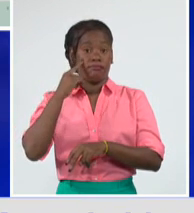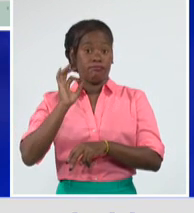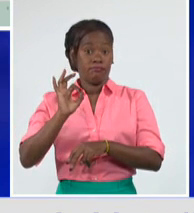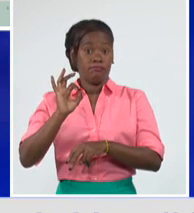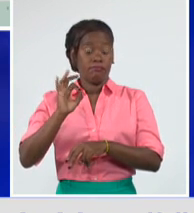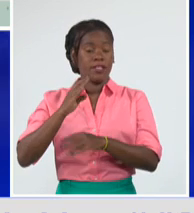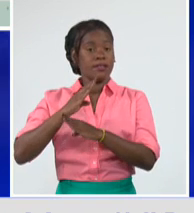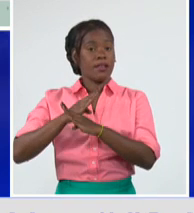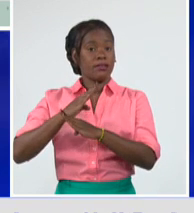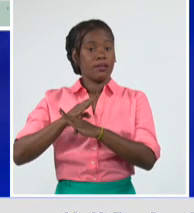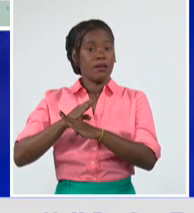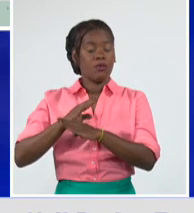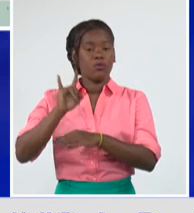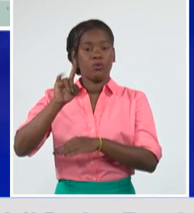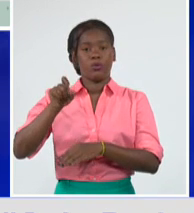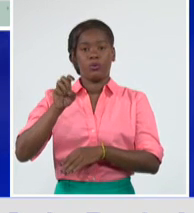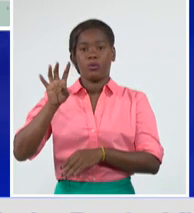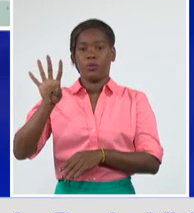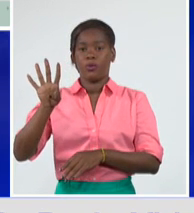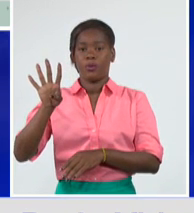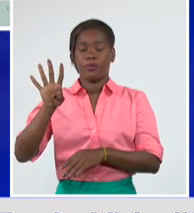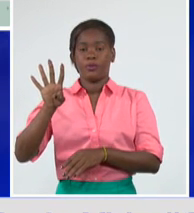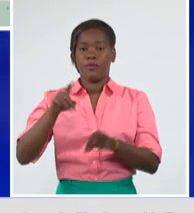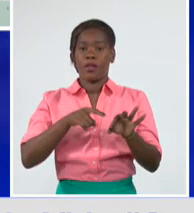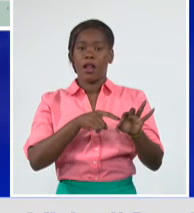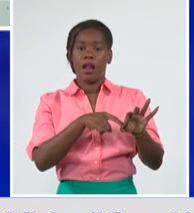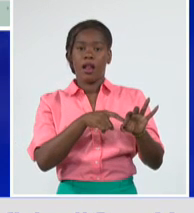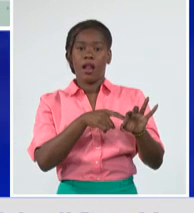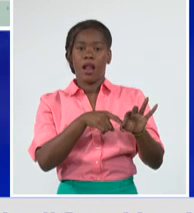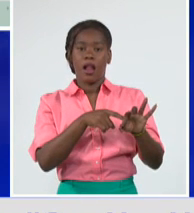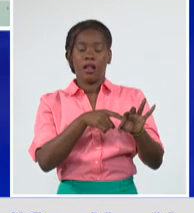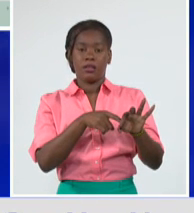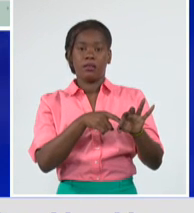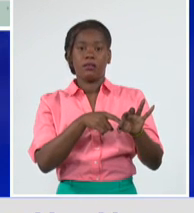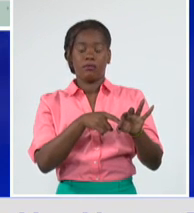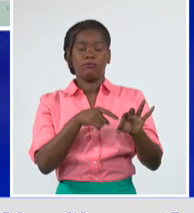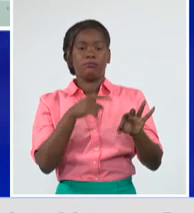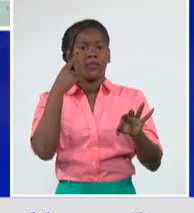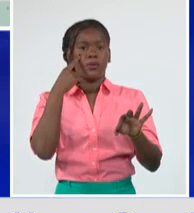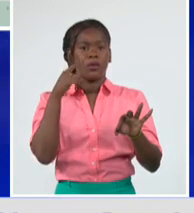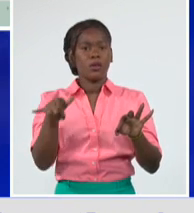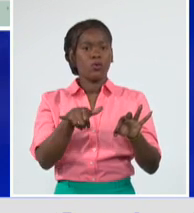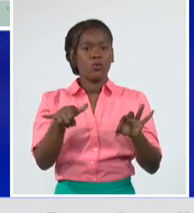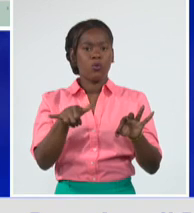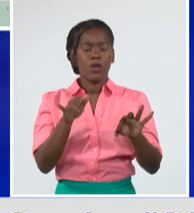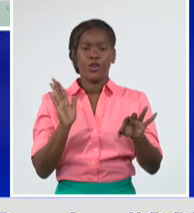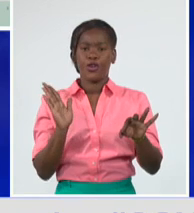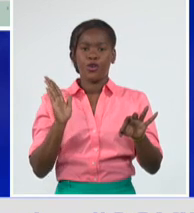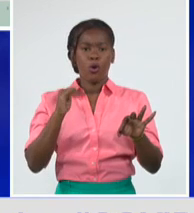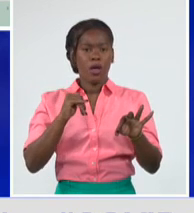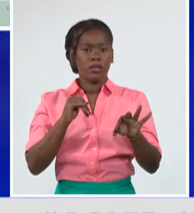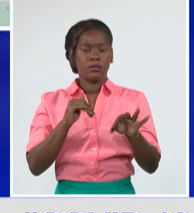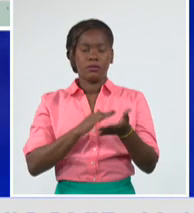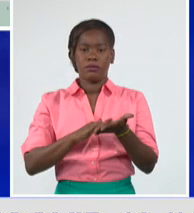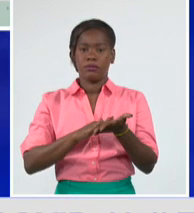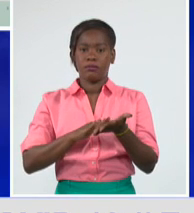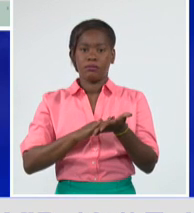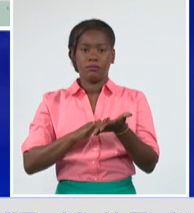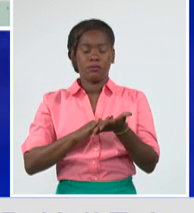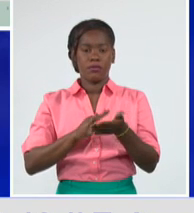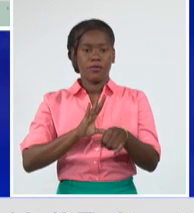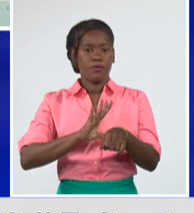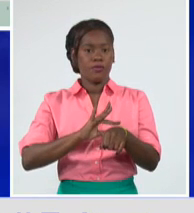Santiago 9,4 y el municipio especial Isla de la Juventud, que no diagnostica ningún caso en el día de ayer. Ahora,